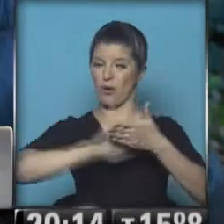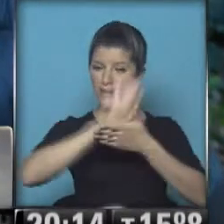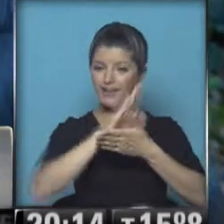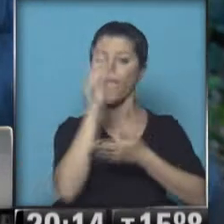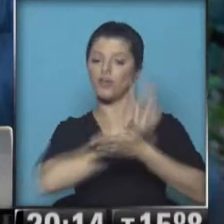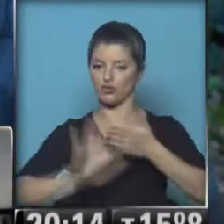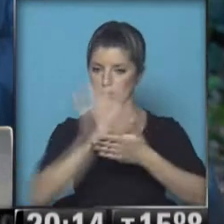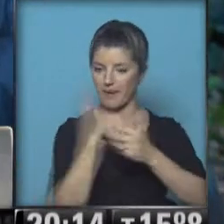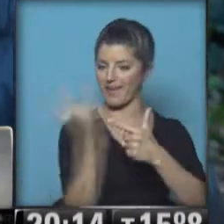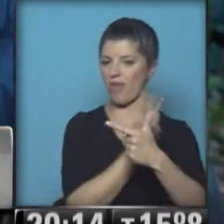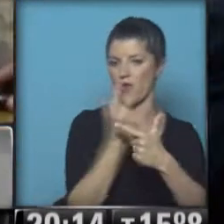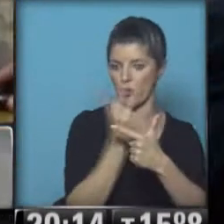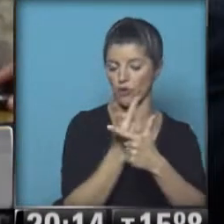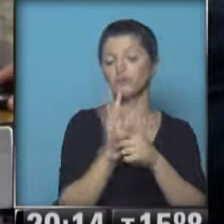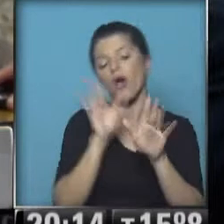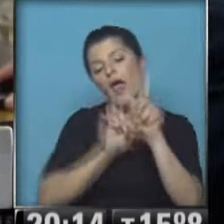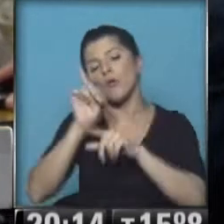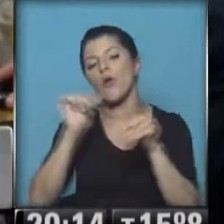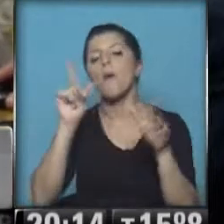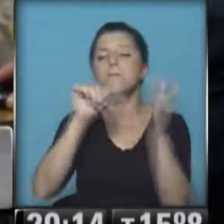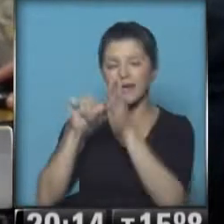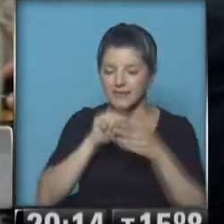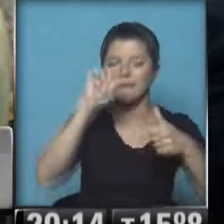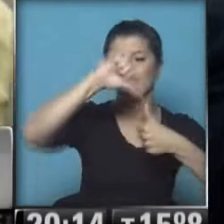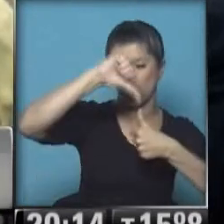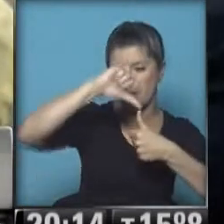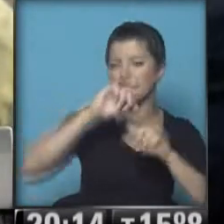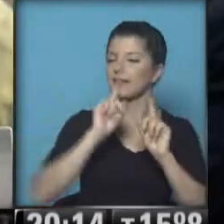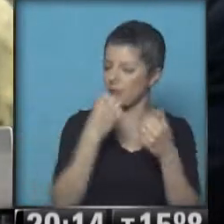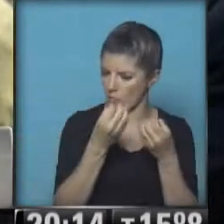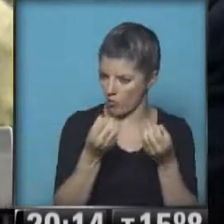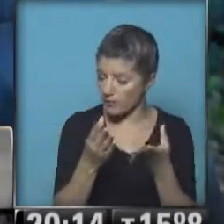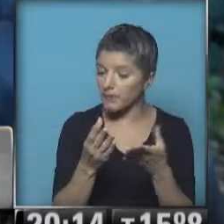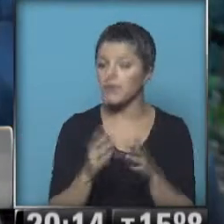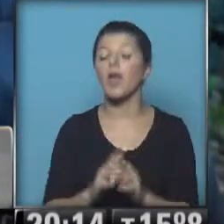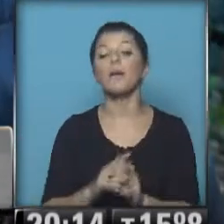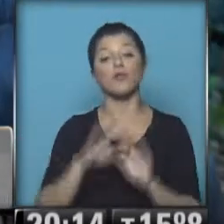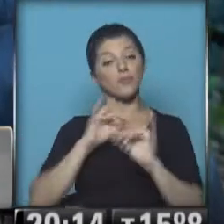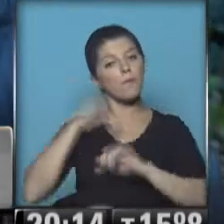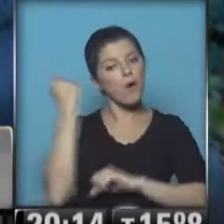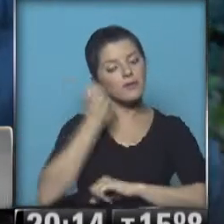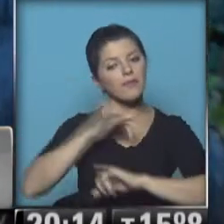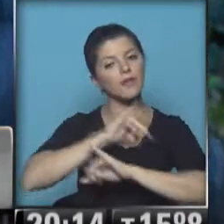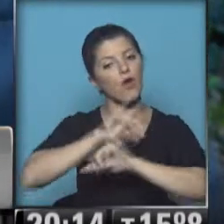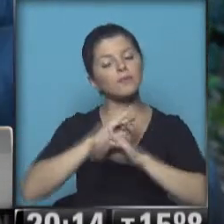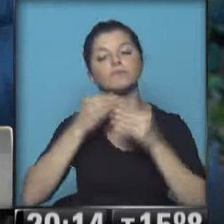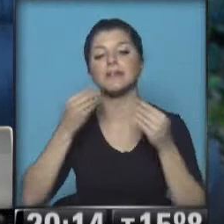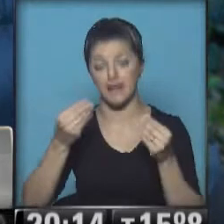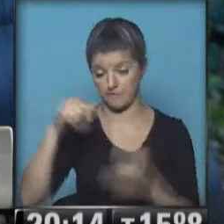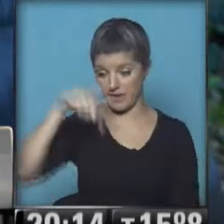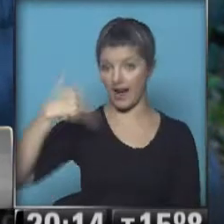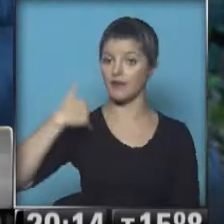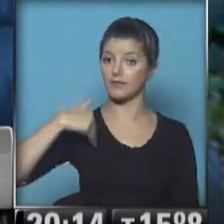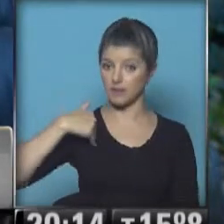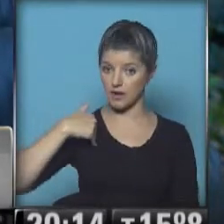con alguna excepción de algunos países centroamericanos. Lo que es importante de enfatizar en el caso argentino es que, aun cuando